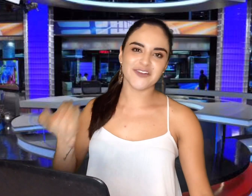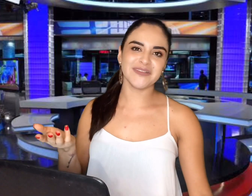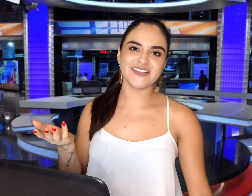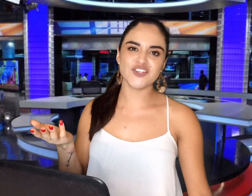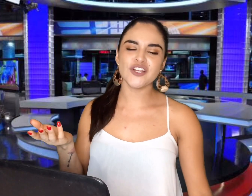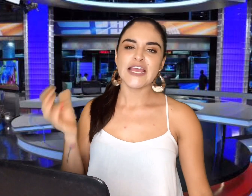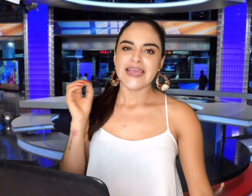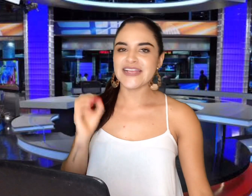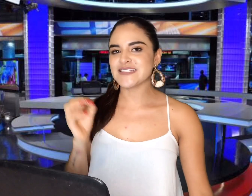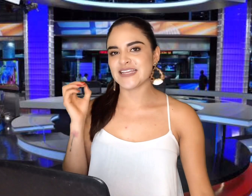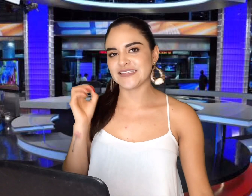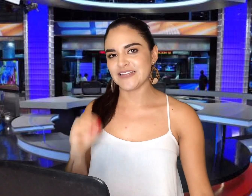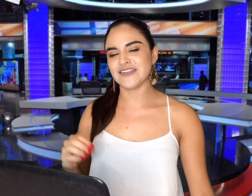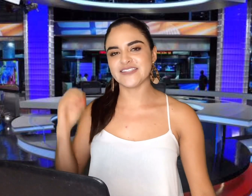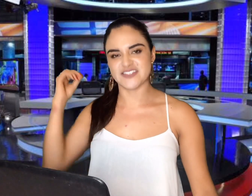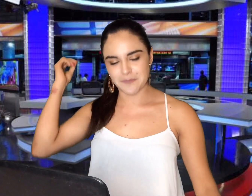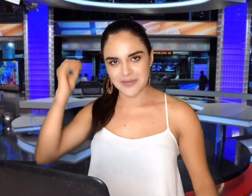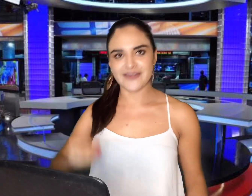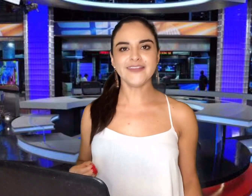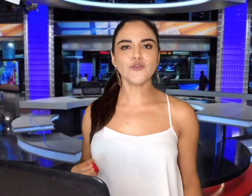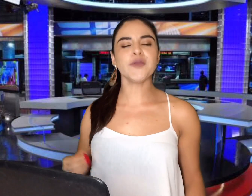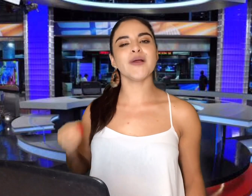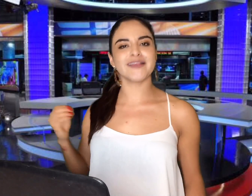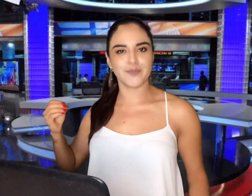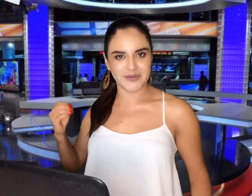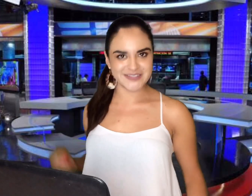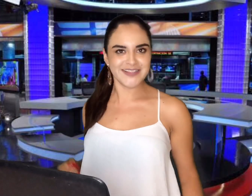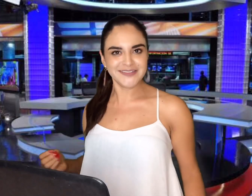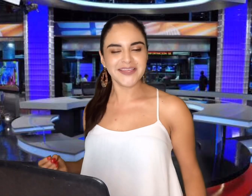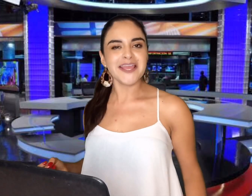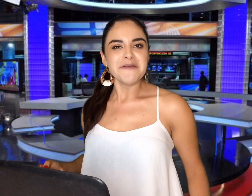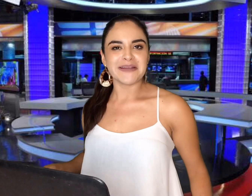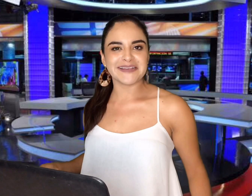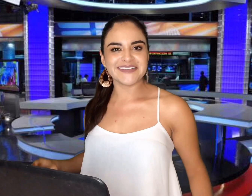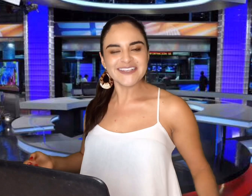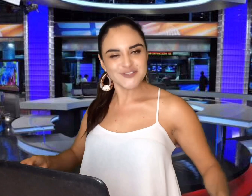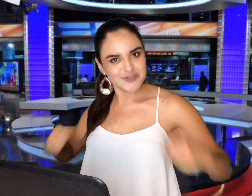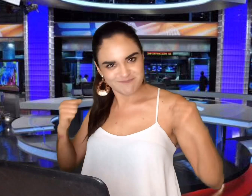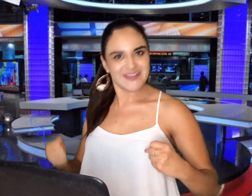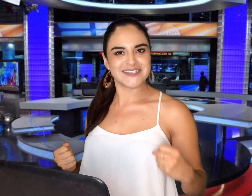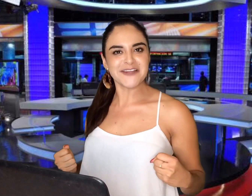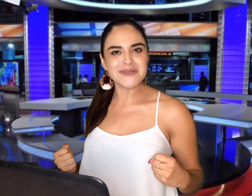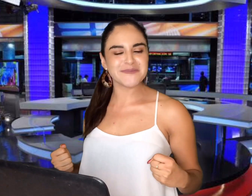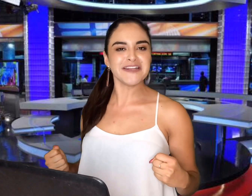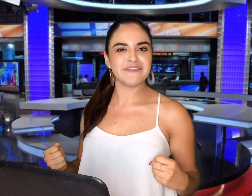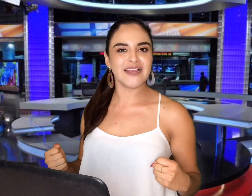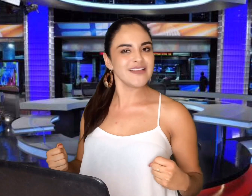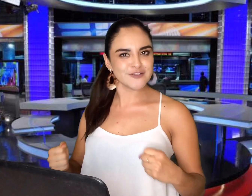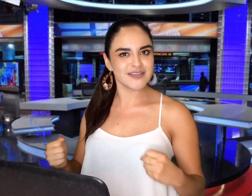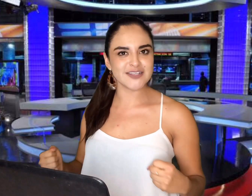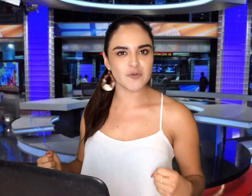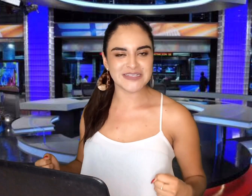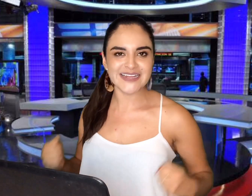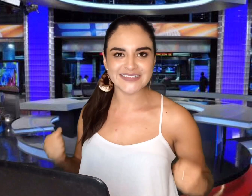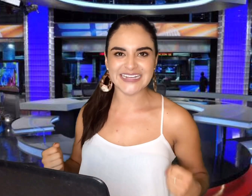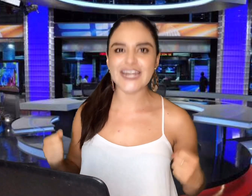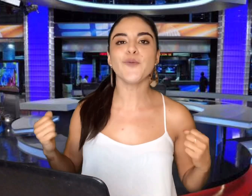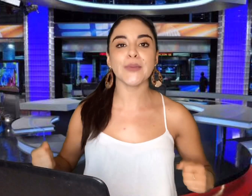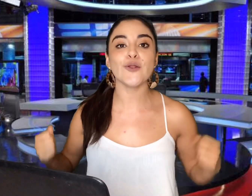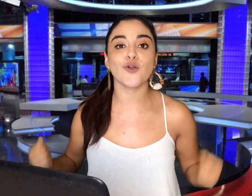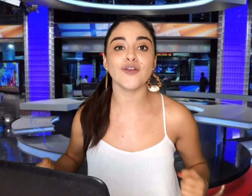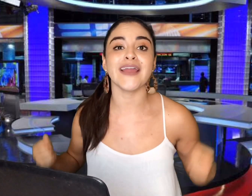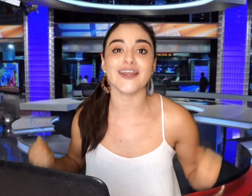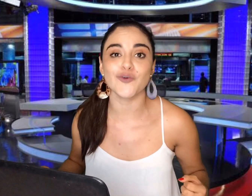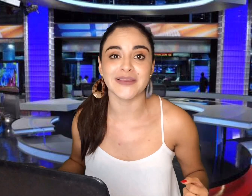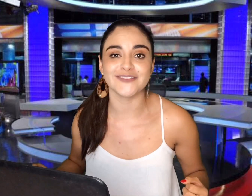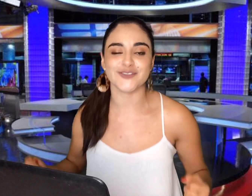la recomendación es que te levantes tempranito igual que el presidente para que tengas las armas bien afiladas y ahora si comenzar a atacarlo